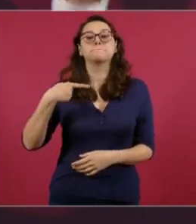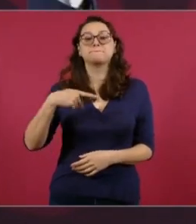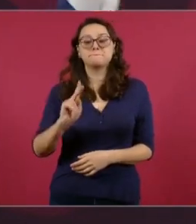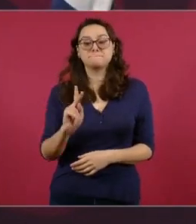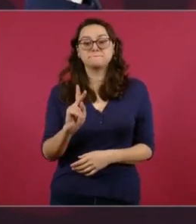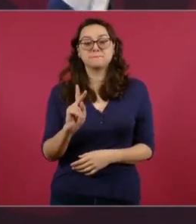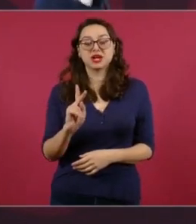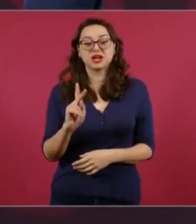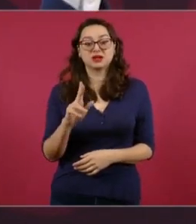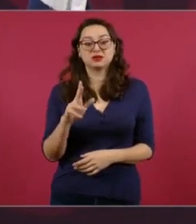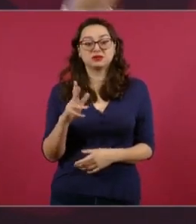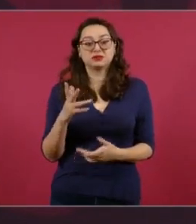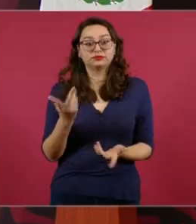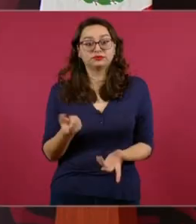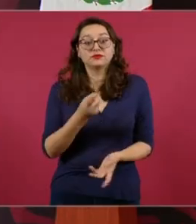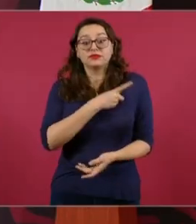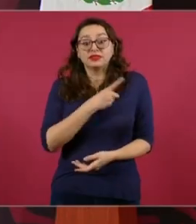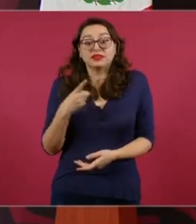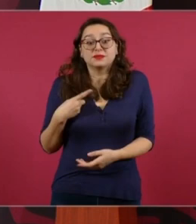es